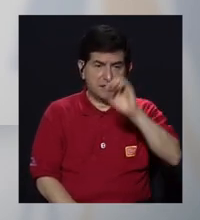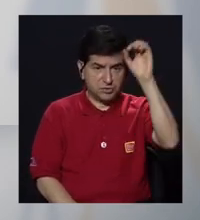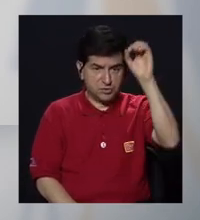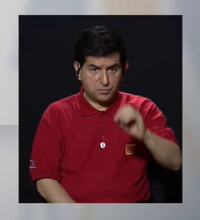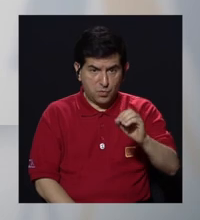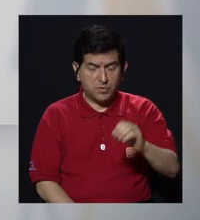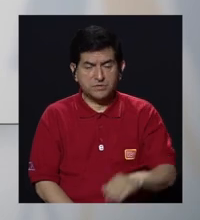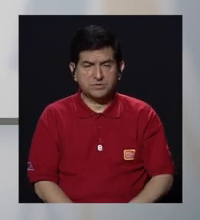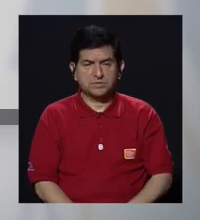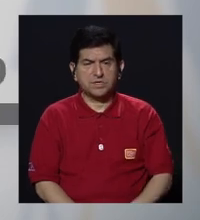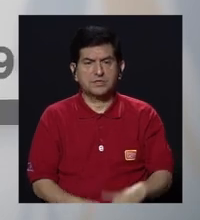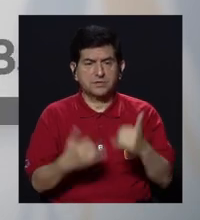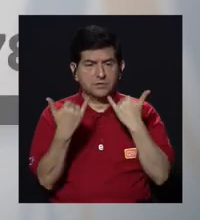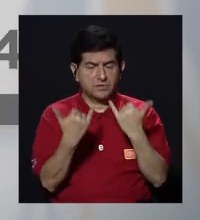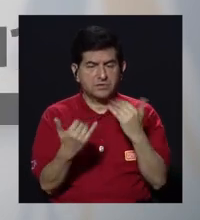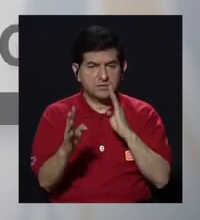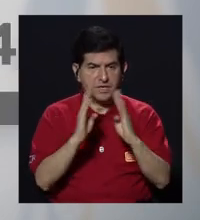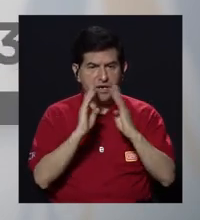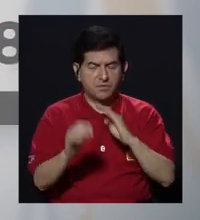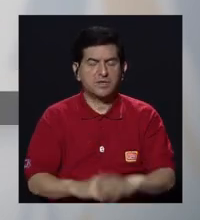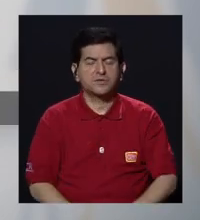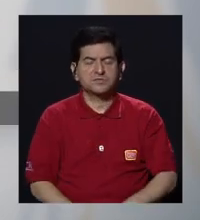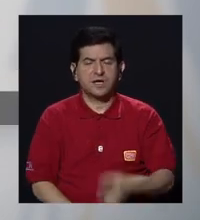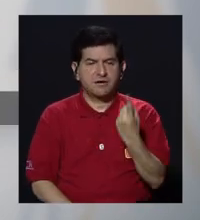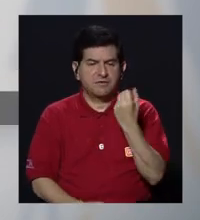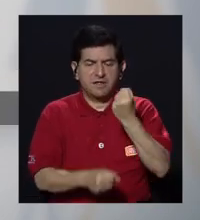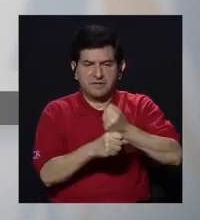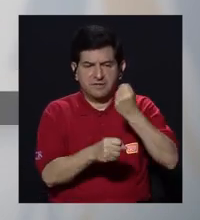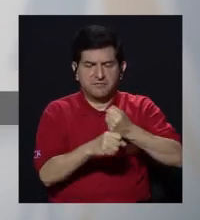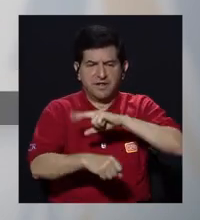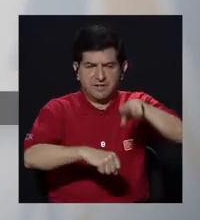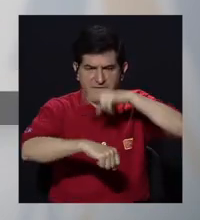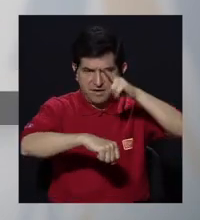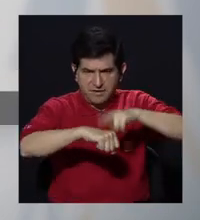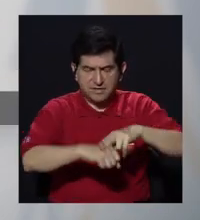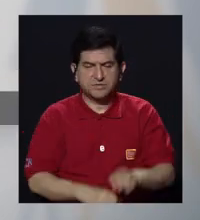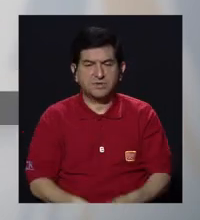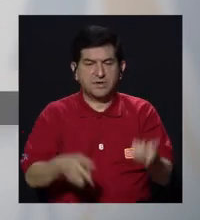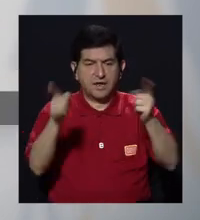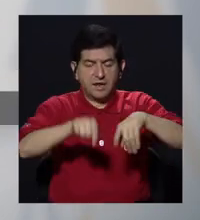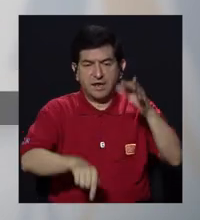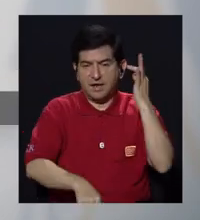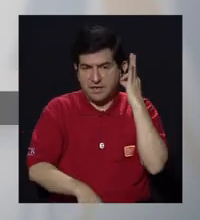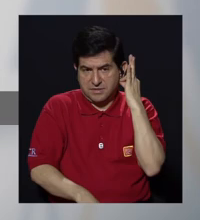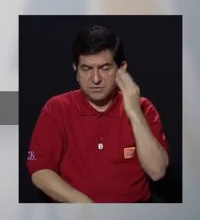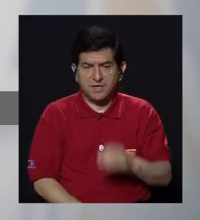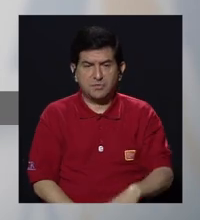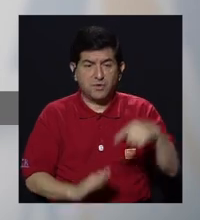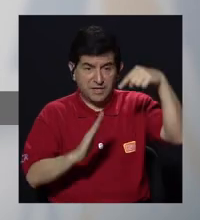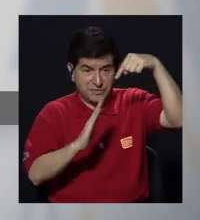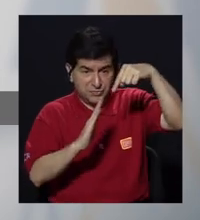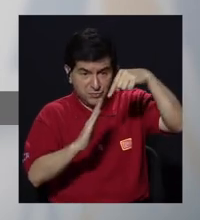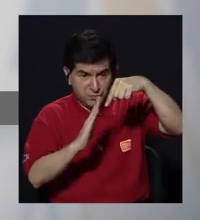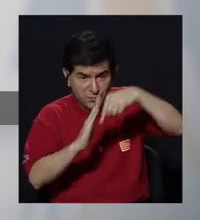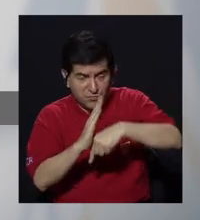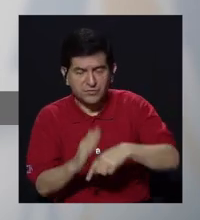caso del desempleo a nivel nacional y en el caso de las mujeres entonces se